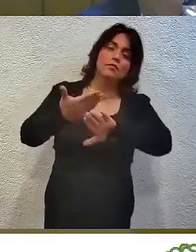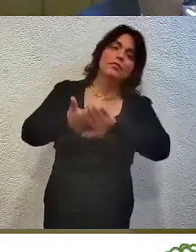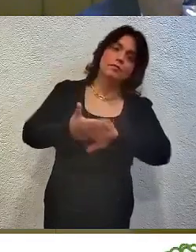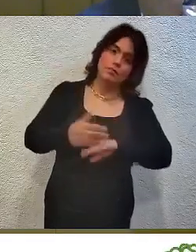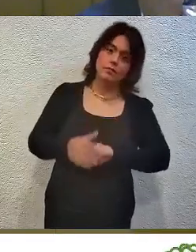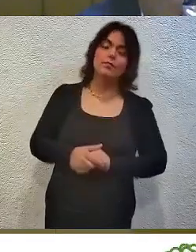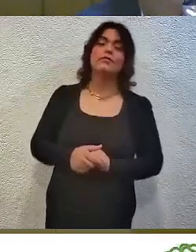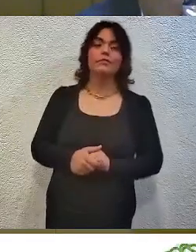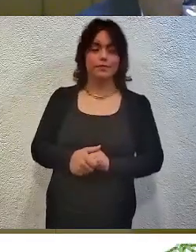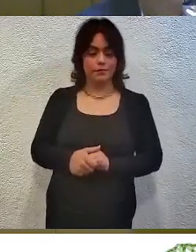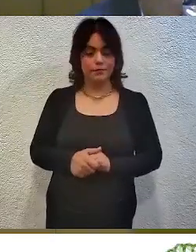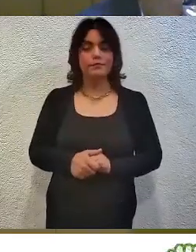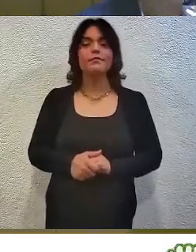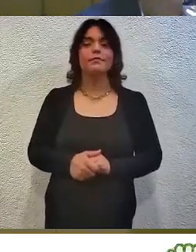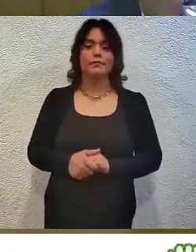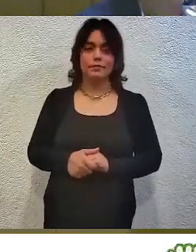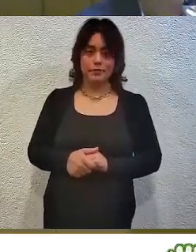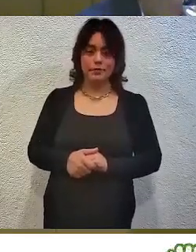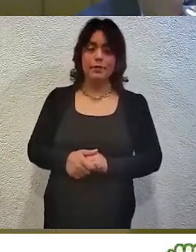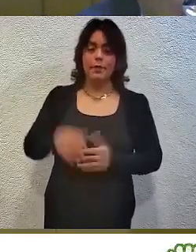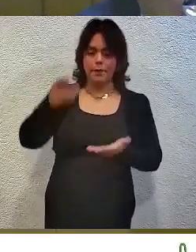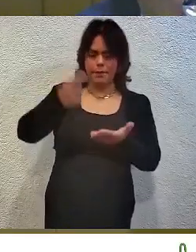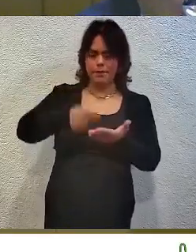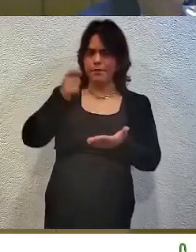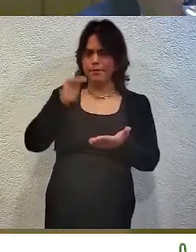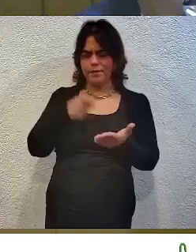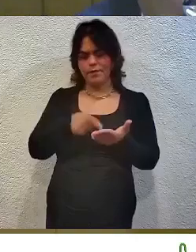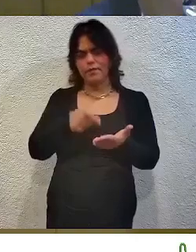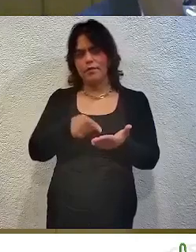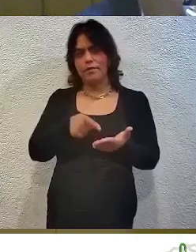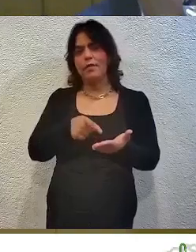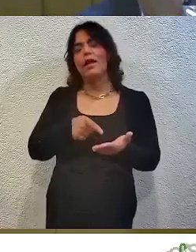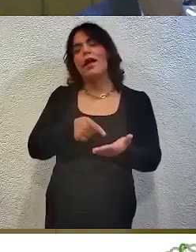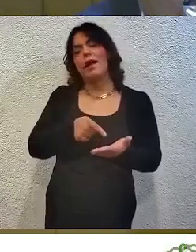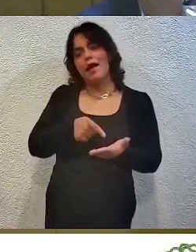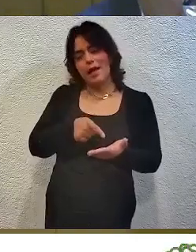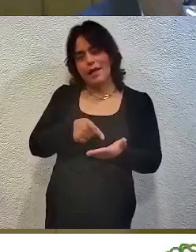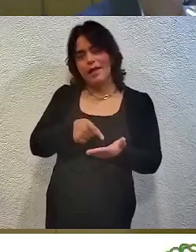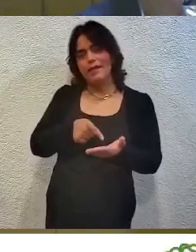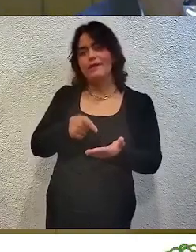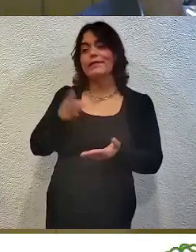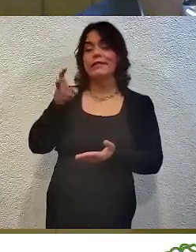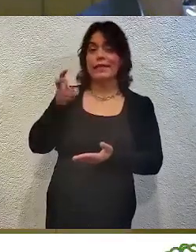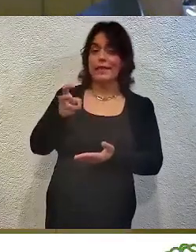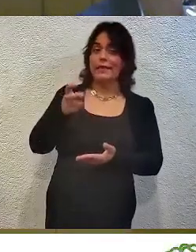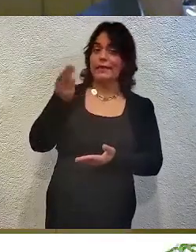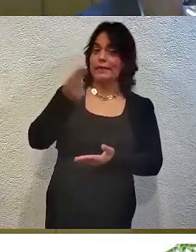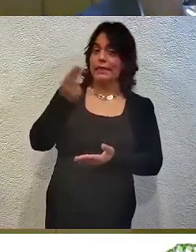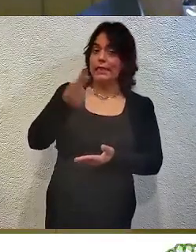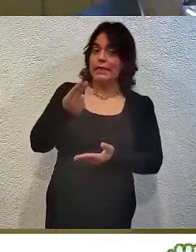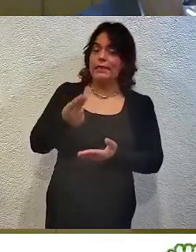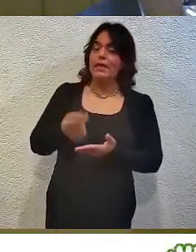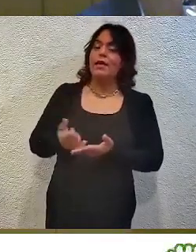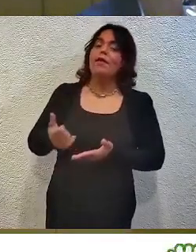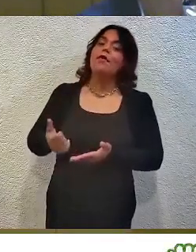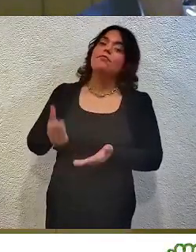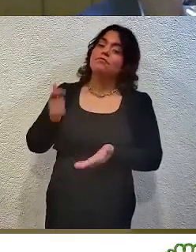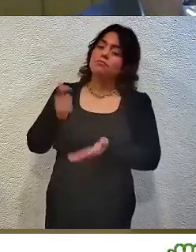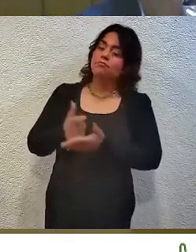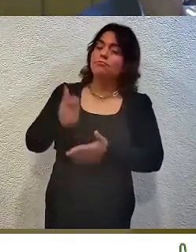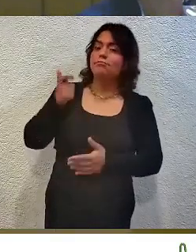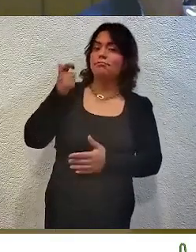obviamente, dentro de sus sanciones es restituir o reparar ese daño patrimonial ocasionado